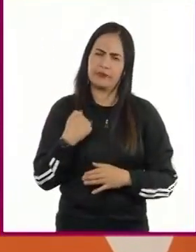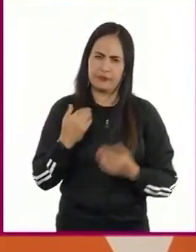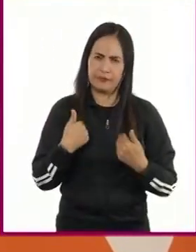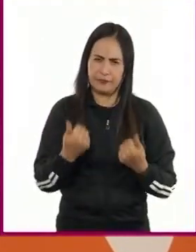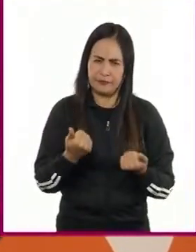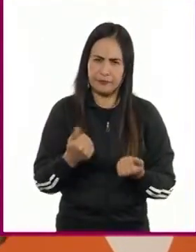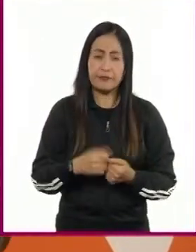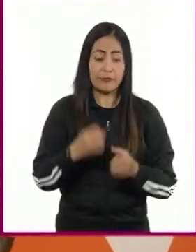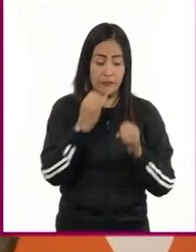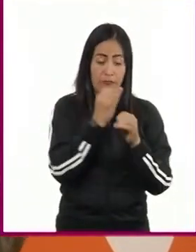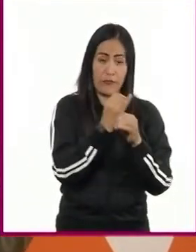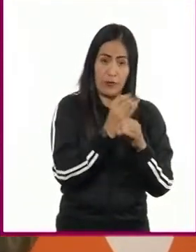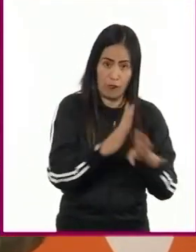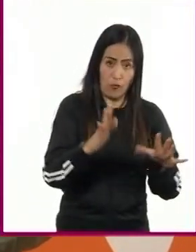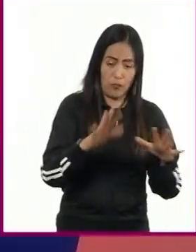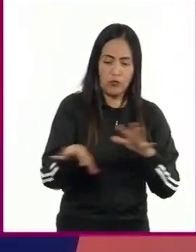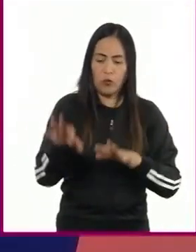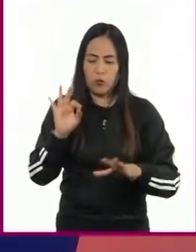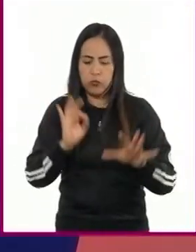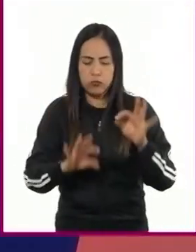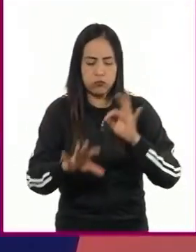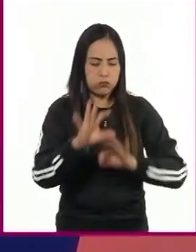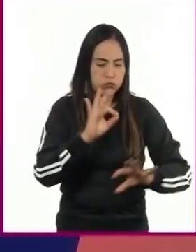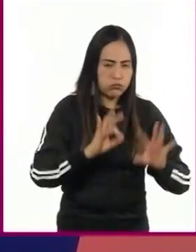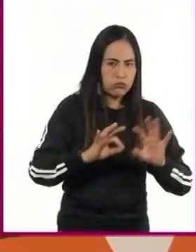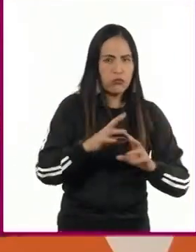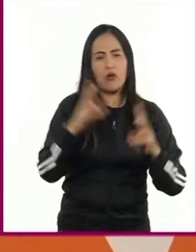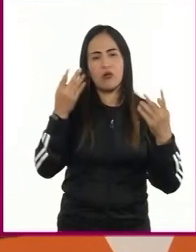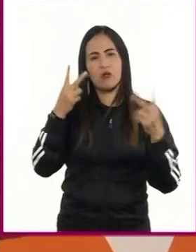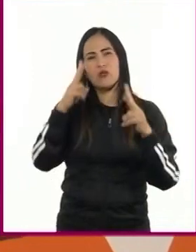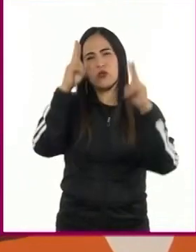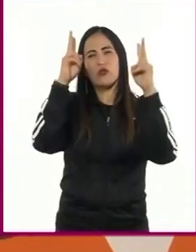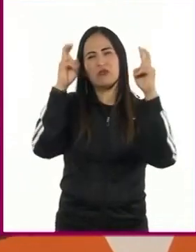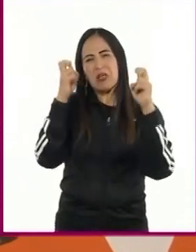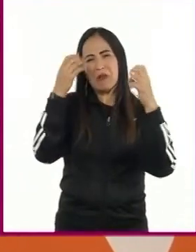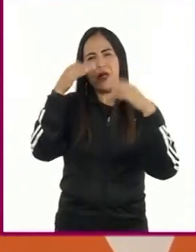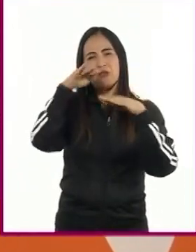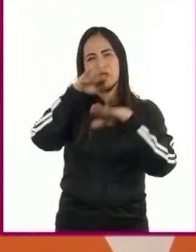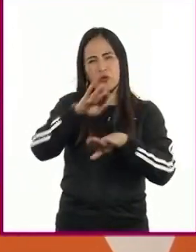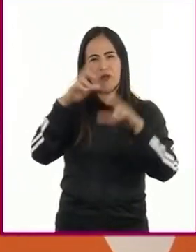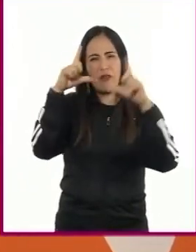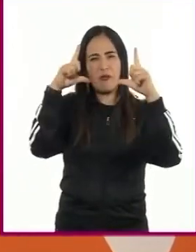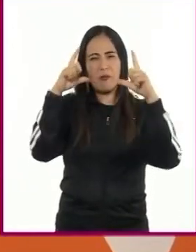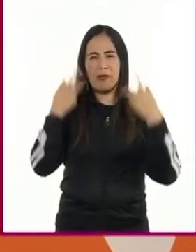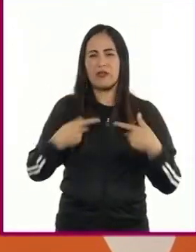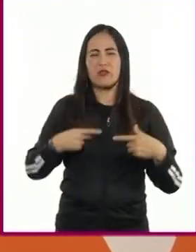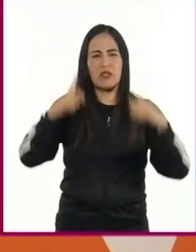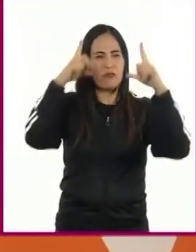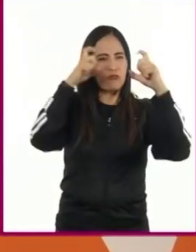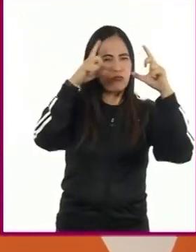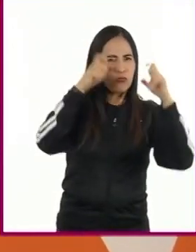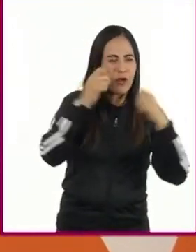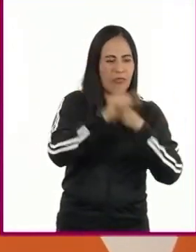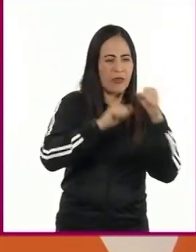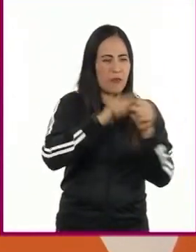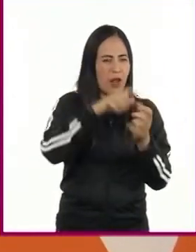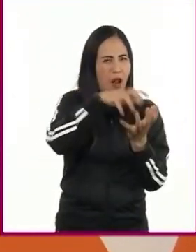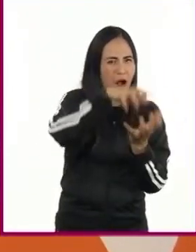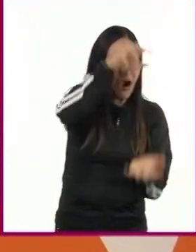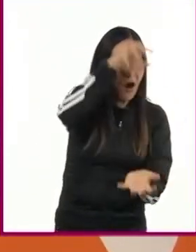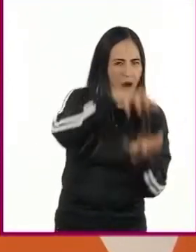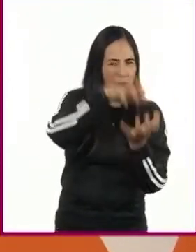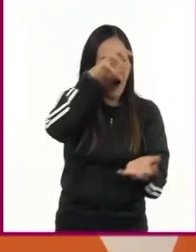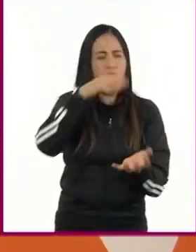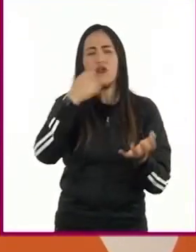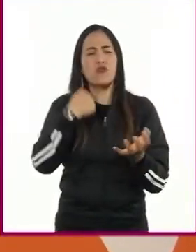debo hacer con la información que reuní sobre fotógrafos de cocodrilos es revisar cada una de las fuentes e ir delimitando poco